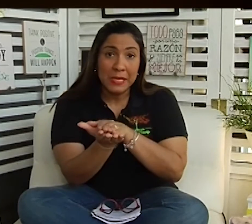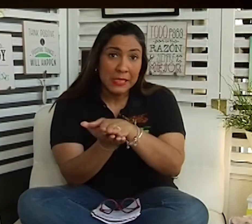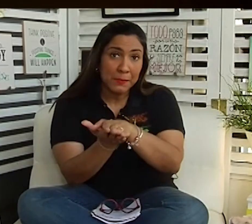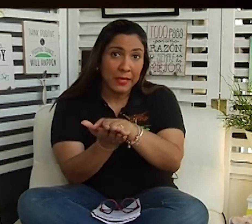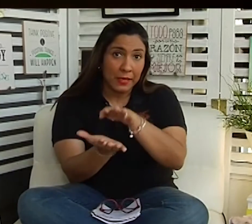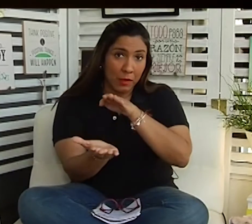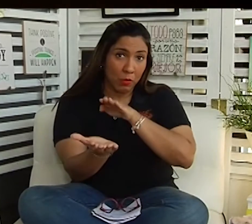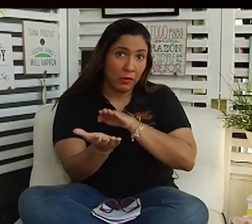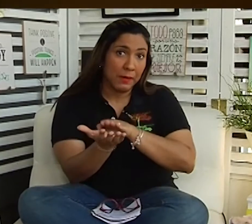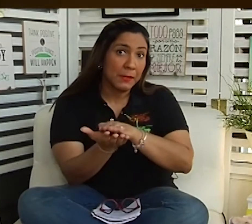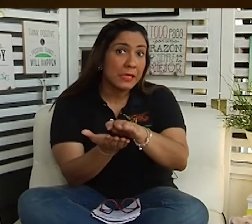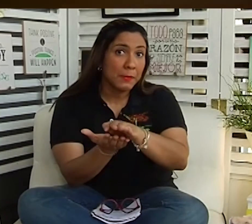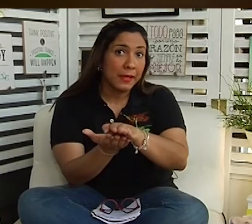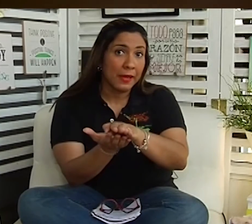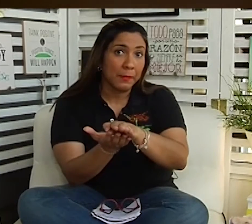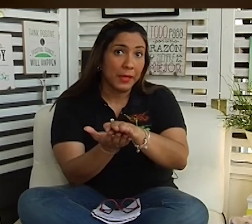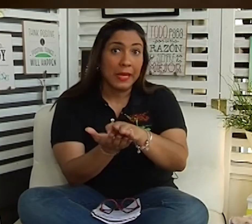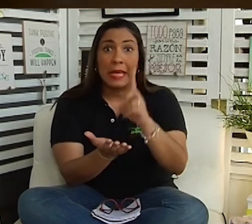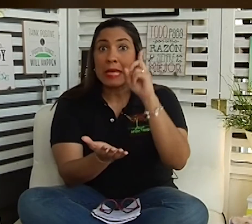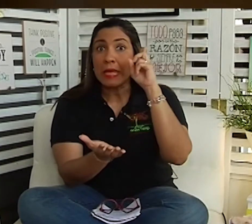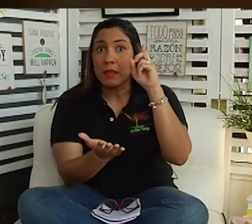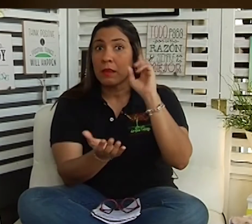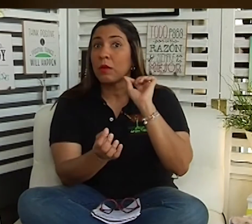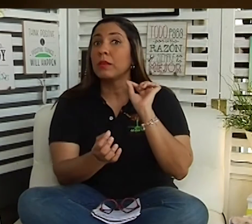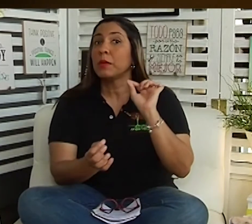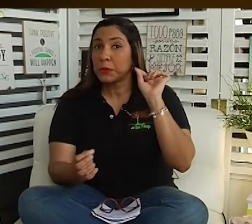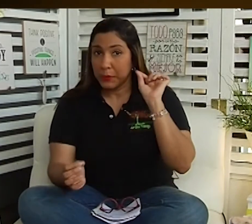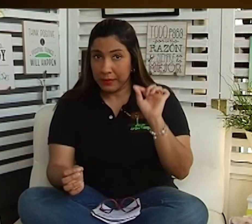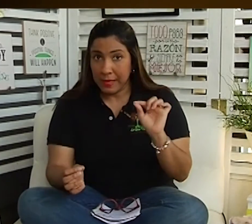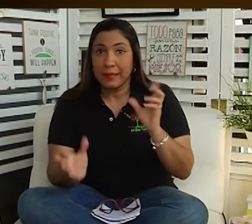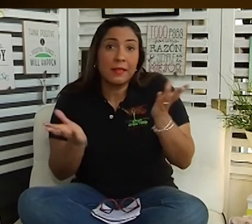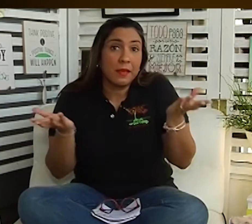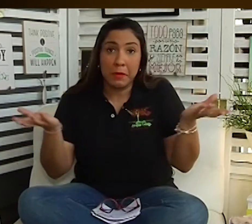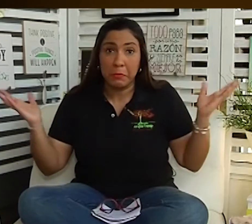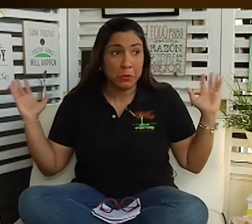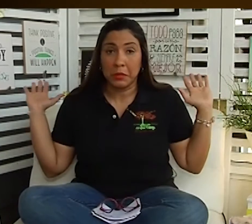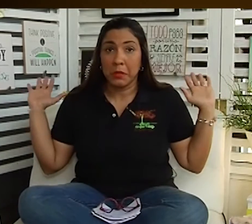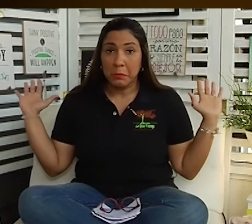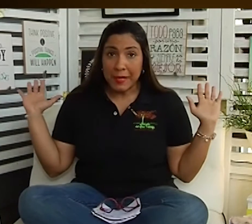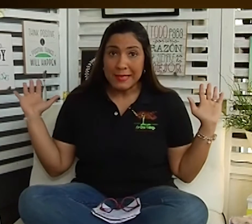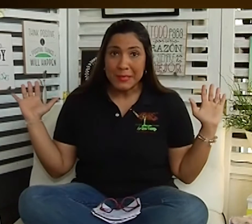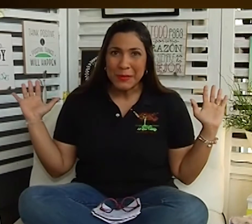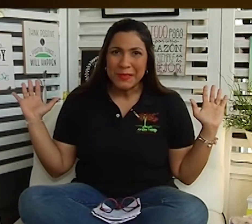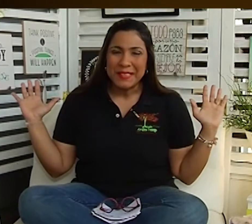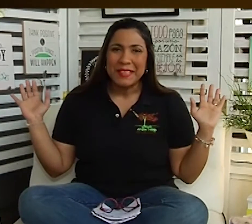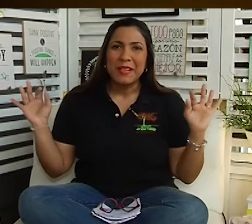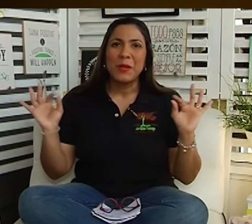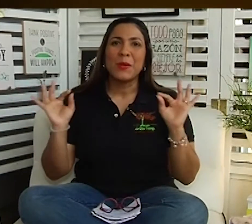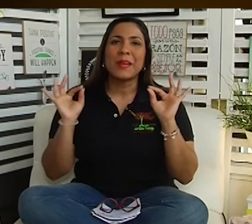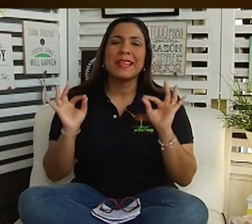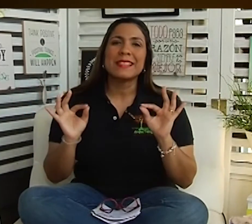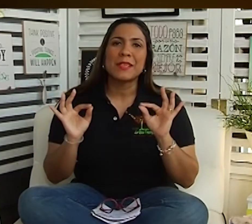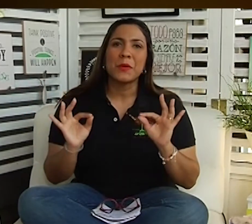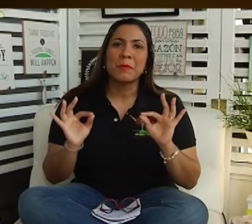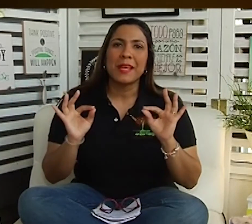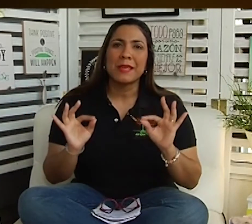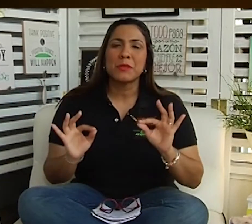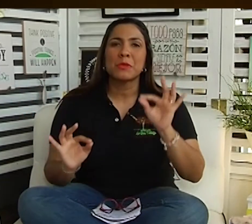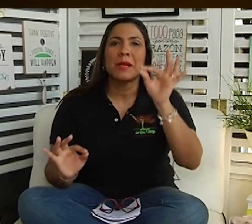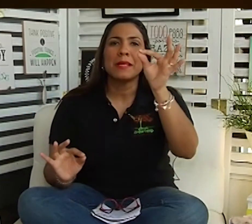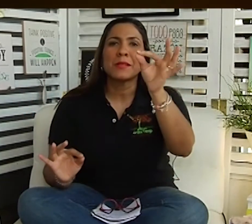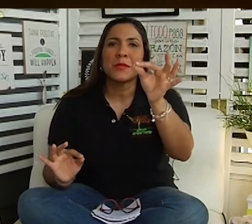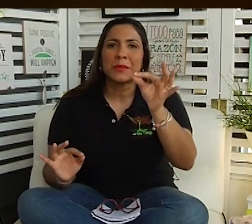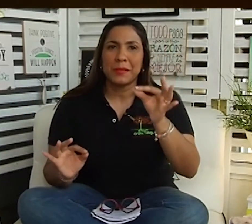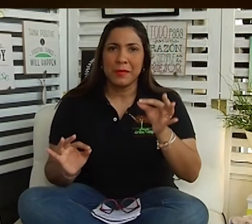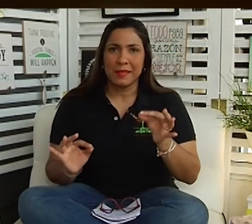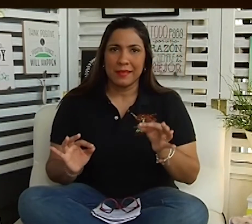la misma ira o con la misma rabia, y con la autoridad que sabemos que tiene un maestro, lo que este hombre ha hecho es